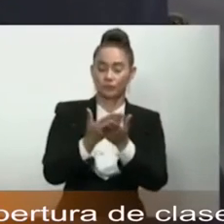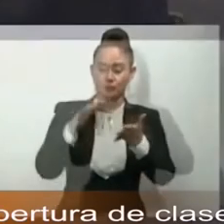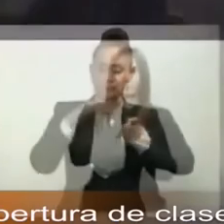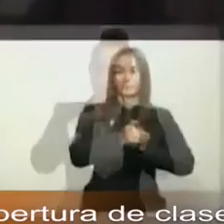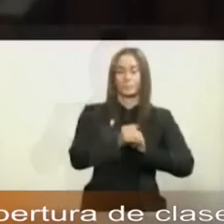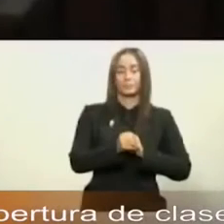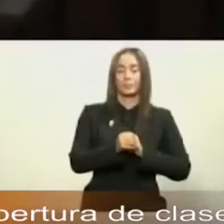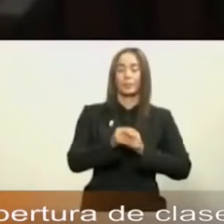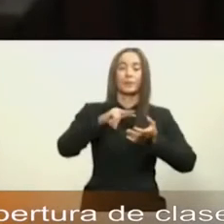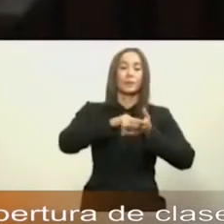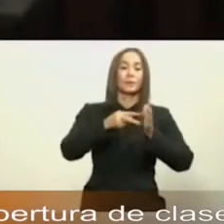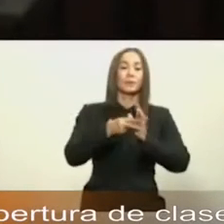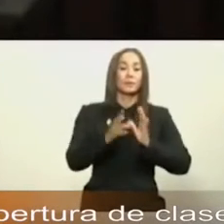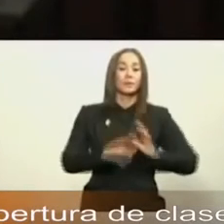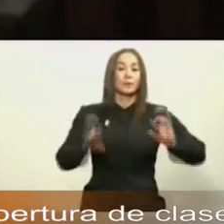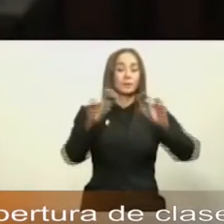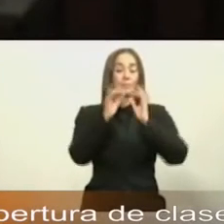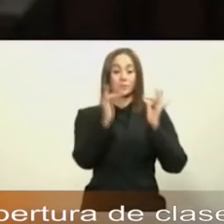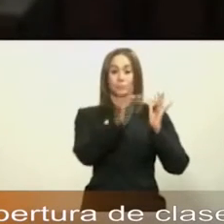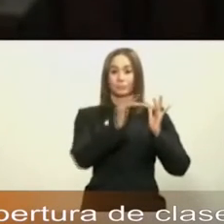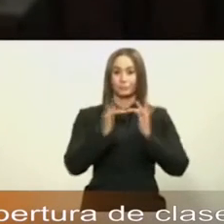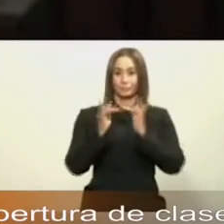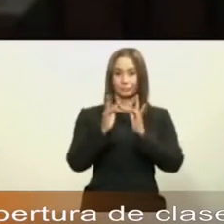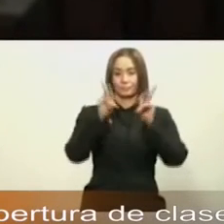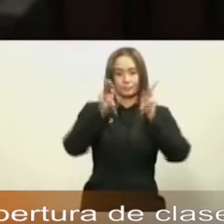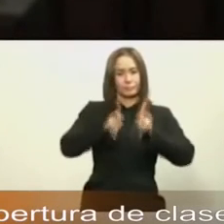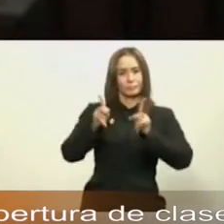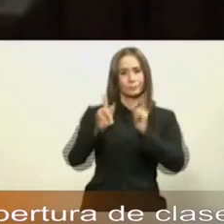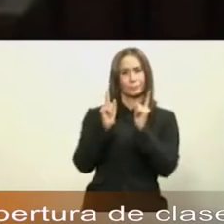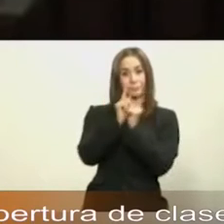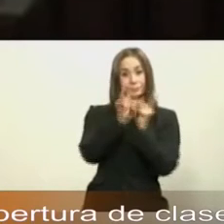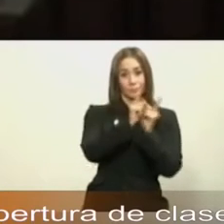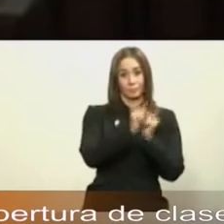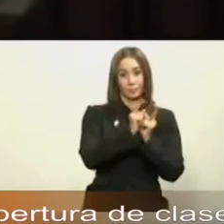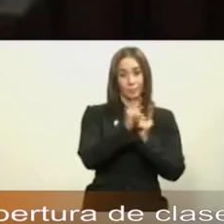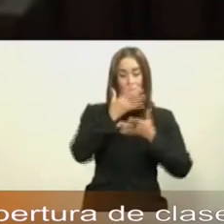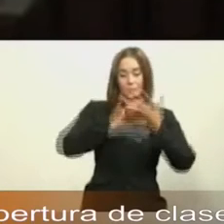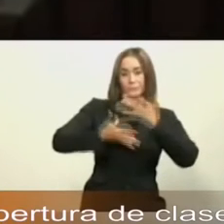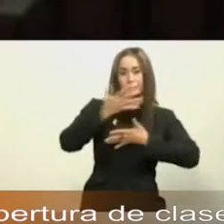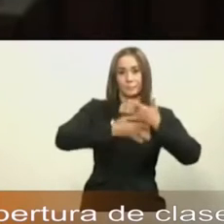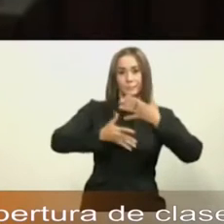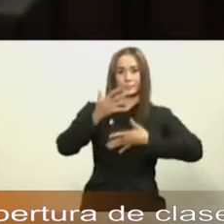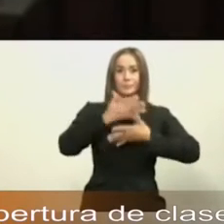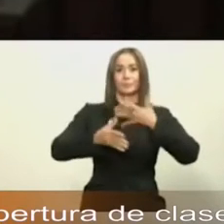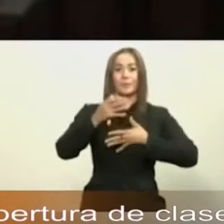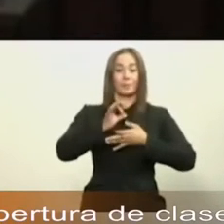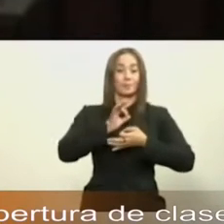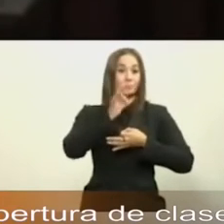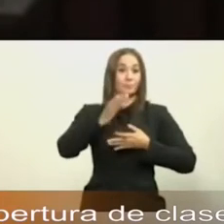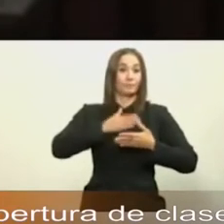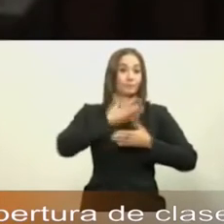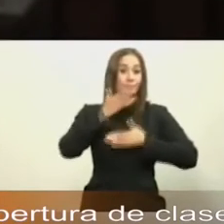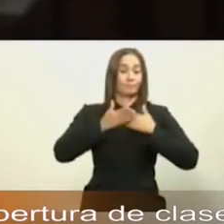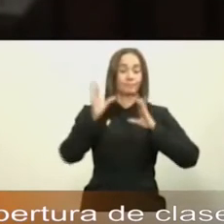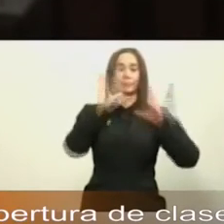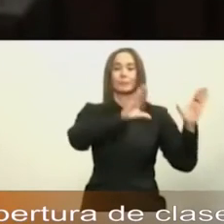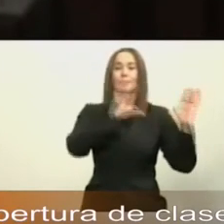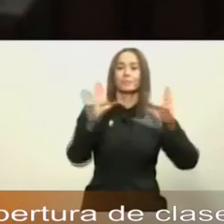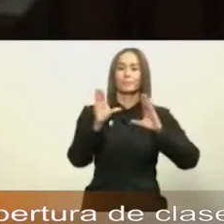da las recomendaciones, pero son los ministerios de educación y educación superior los que tienen que coordinar